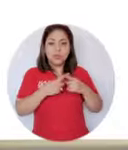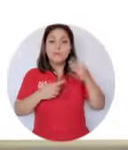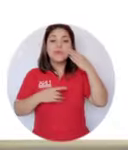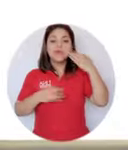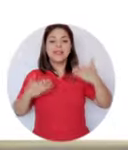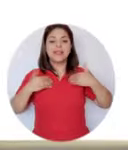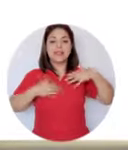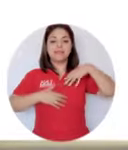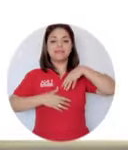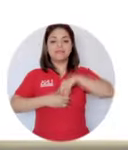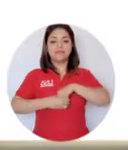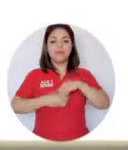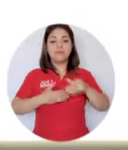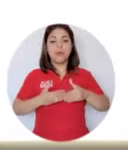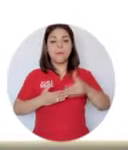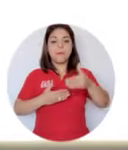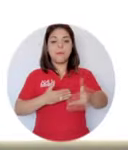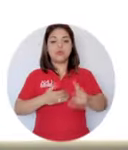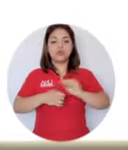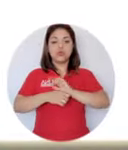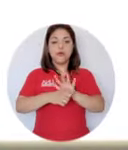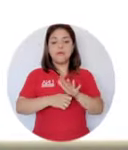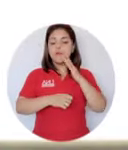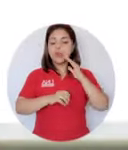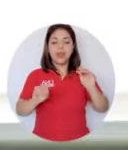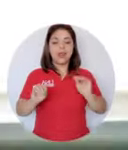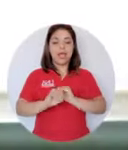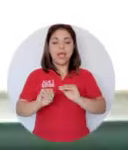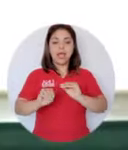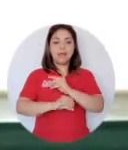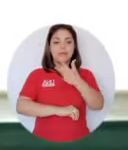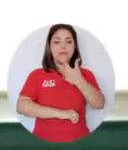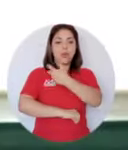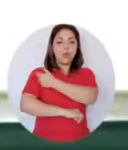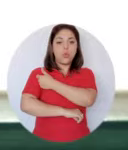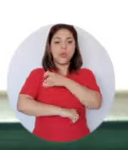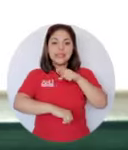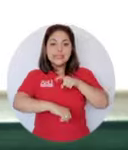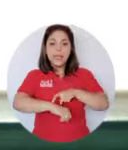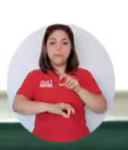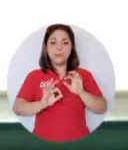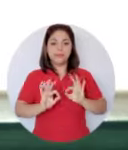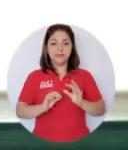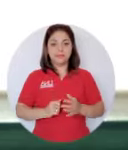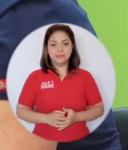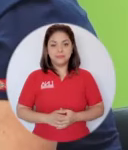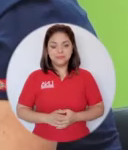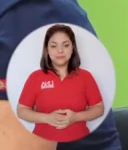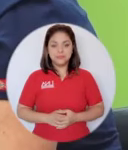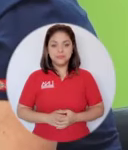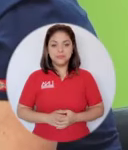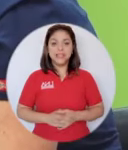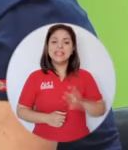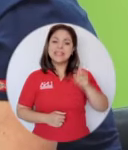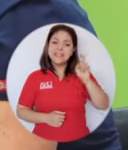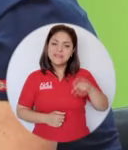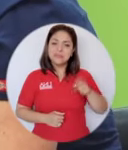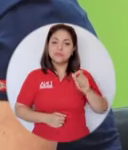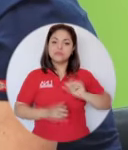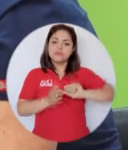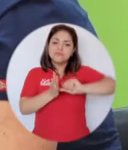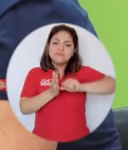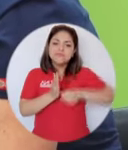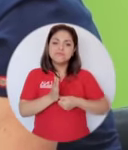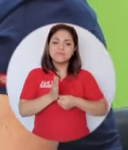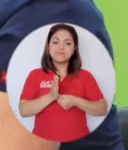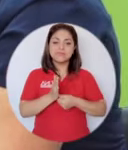tienen un post-COVID, porque no se vacunaron a tiempo? Entonces,